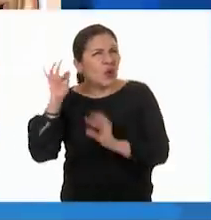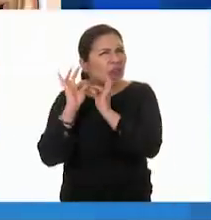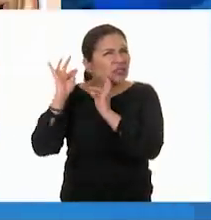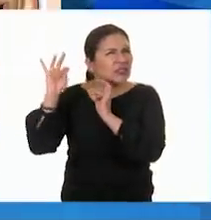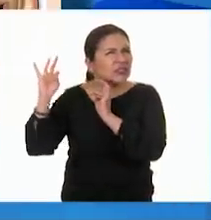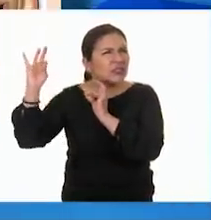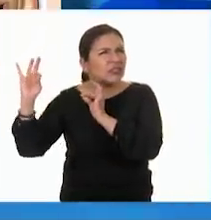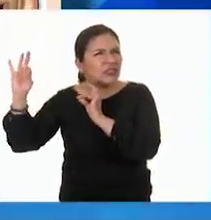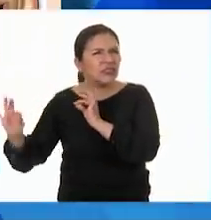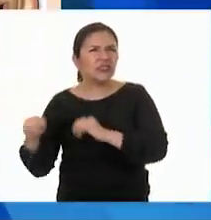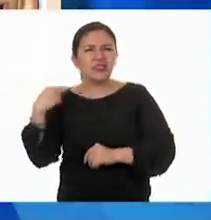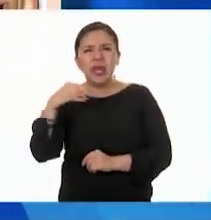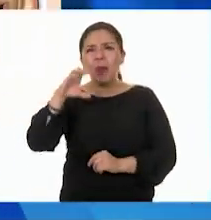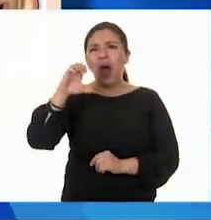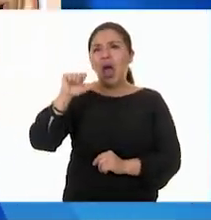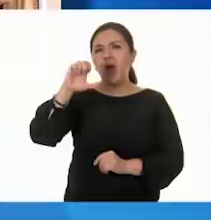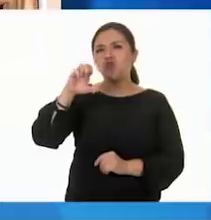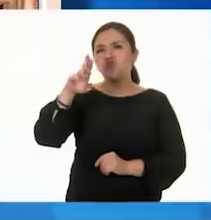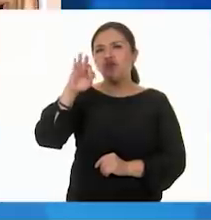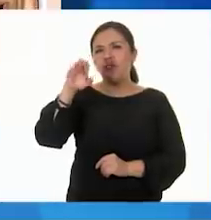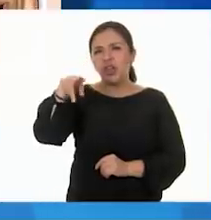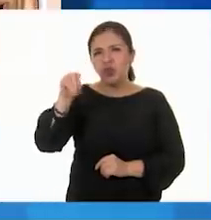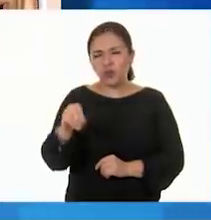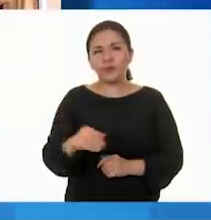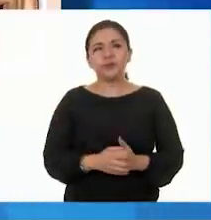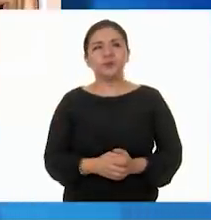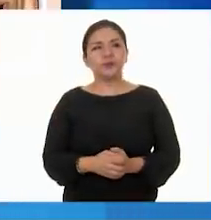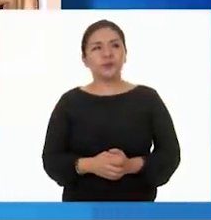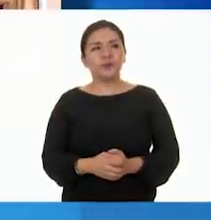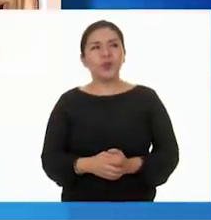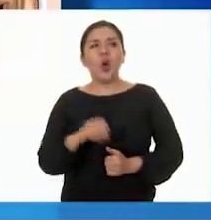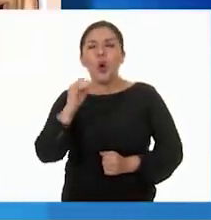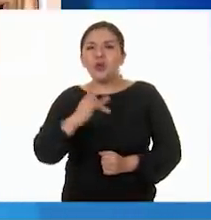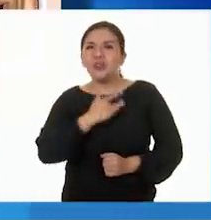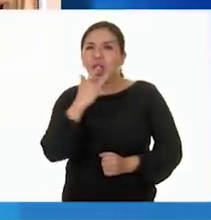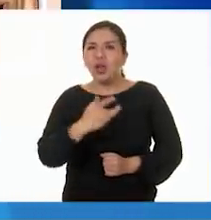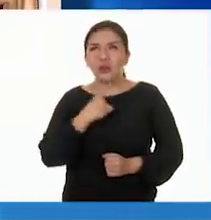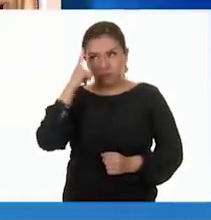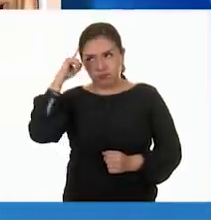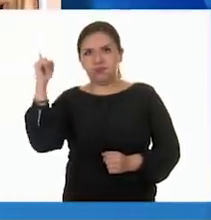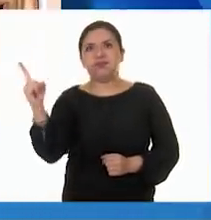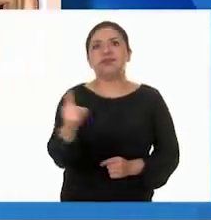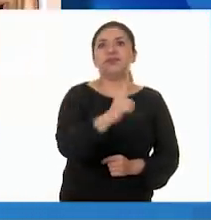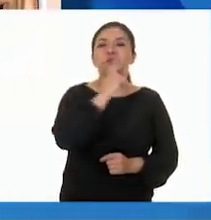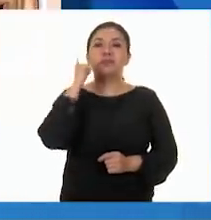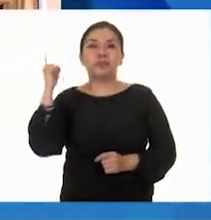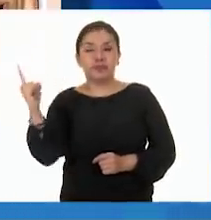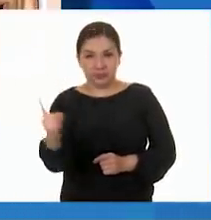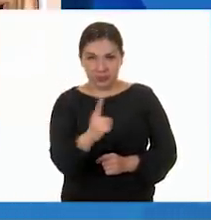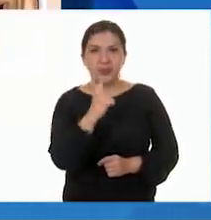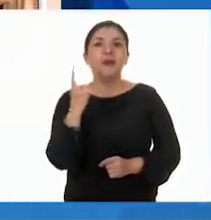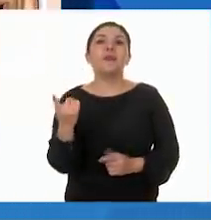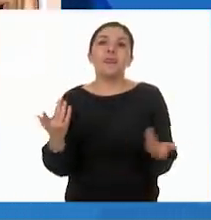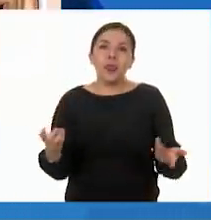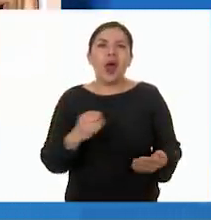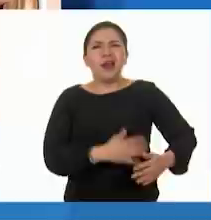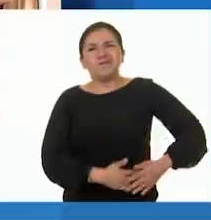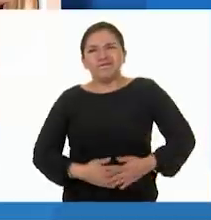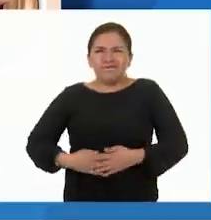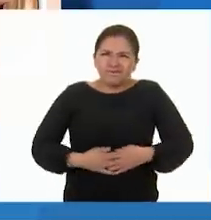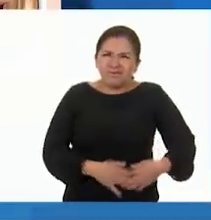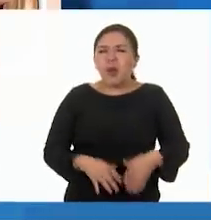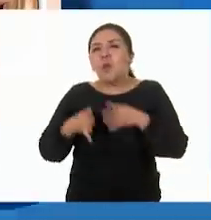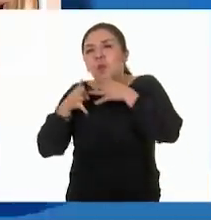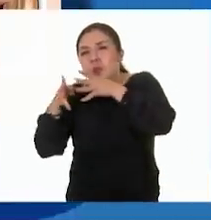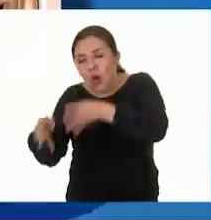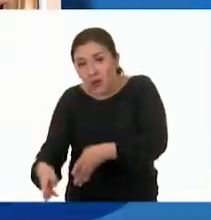o acúfeno, también conocido como tinnitus. Sensación de que todo gira alrededor, que es el vértigo. Náuseas o